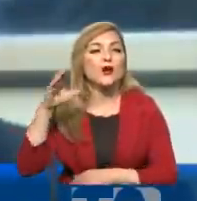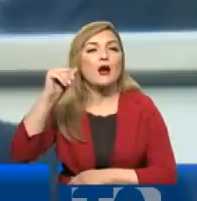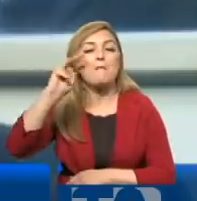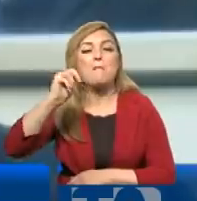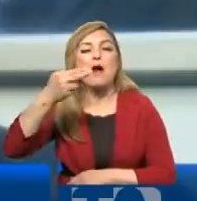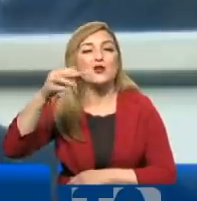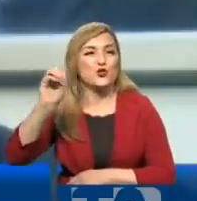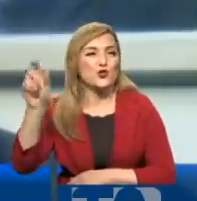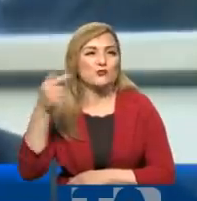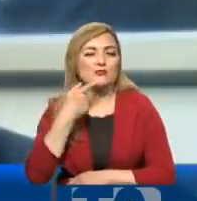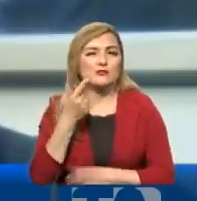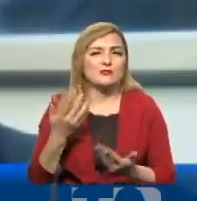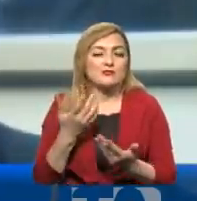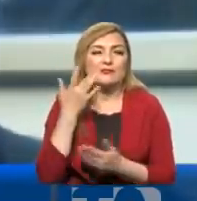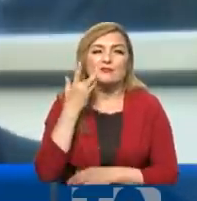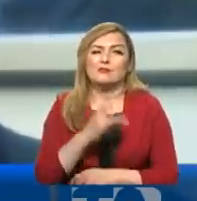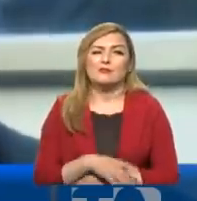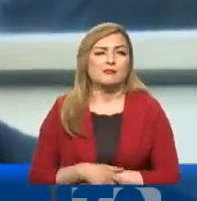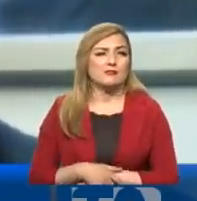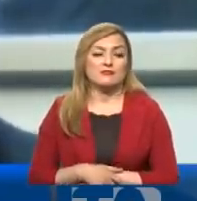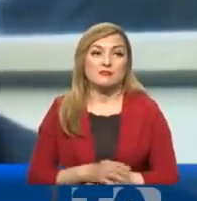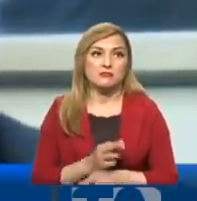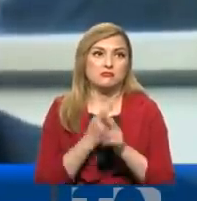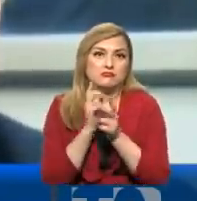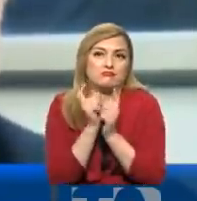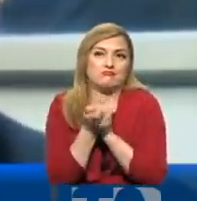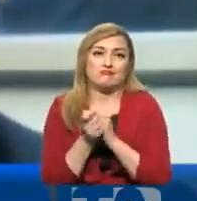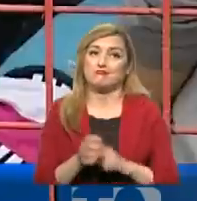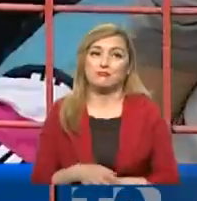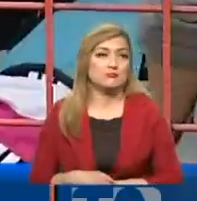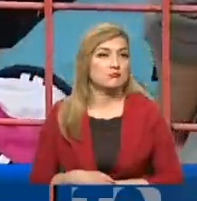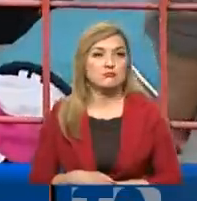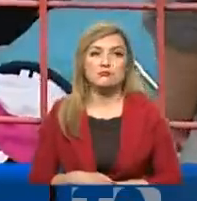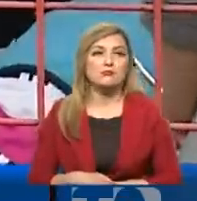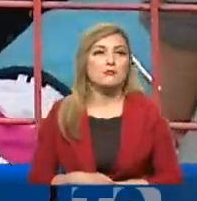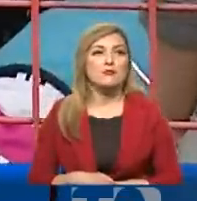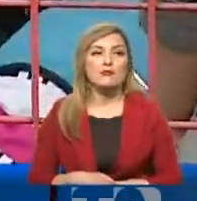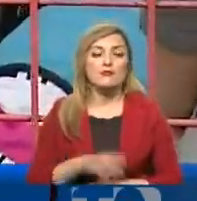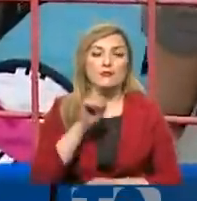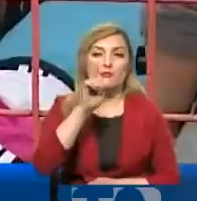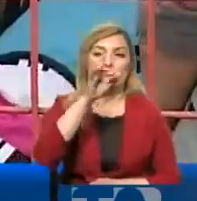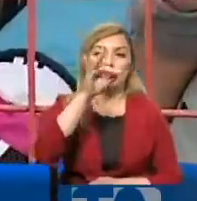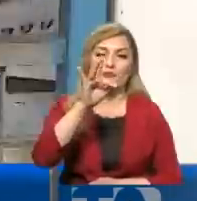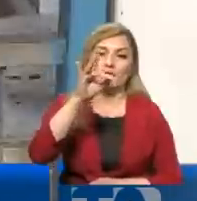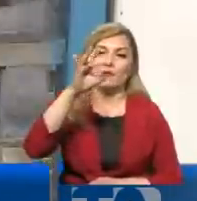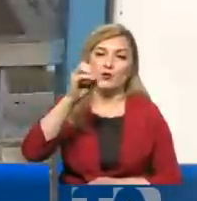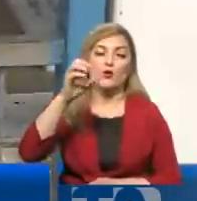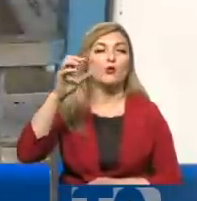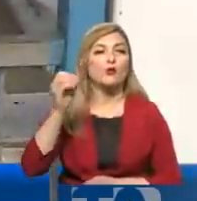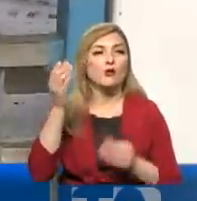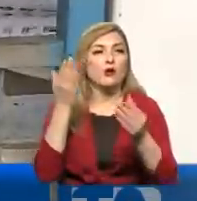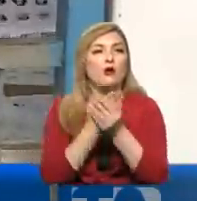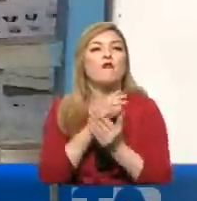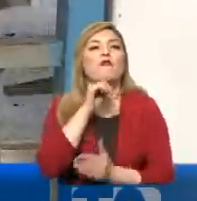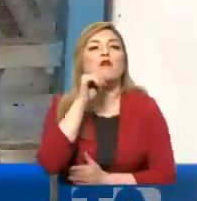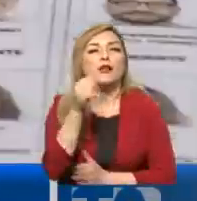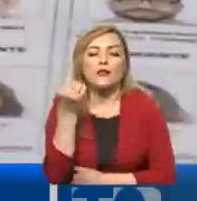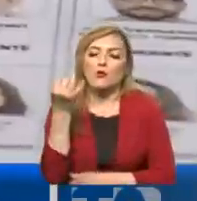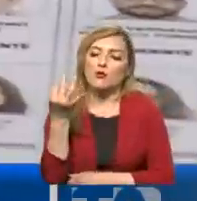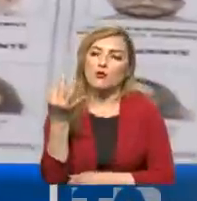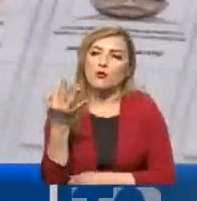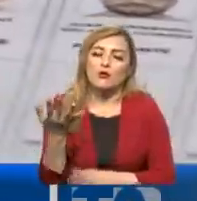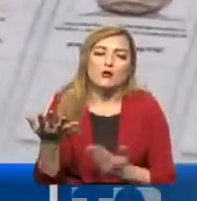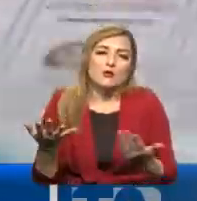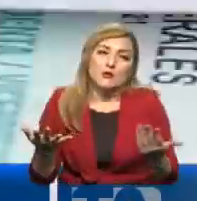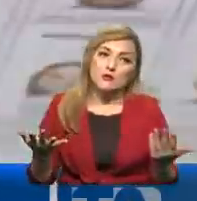Camacho dice que a él no le parece extraño que los resultados hayan cambiado, pues con 1.800 actas que faltaban de escrutar en ese momento